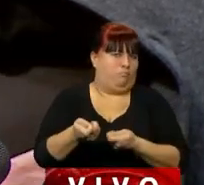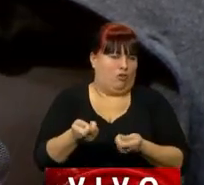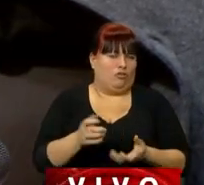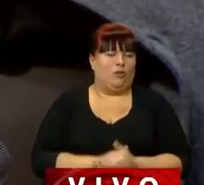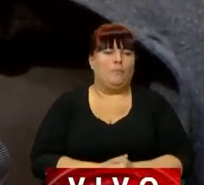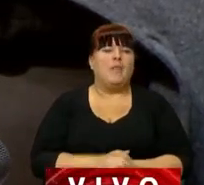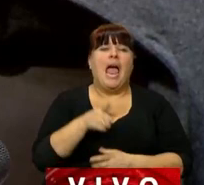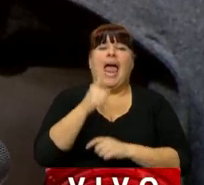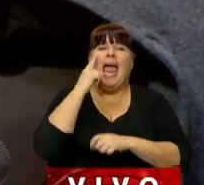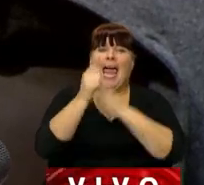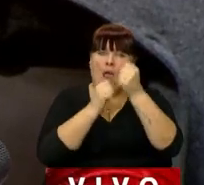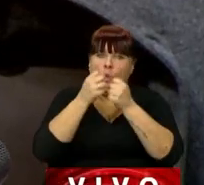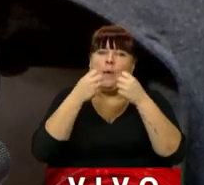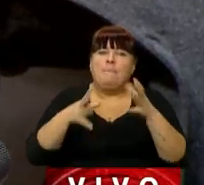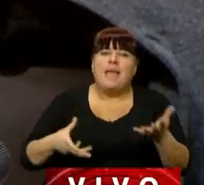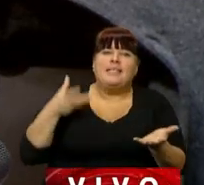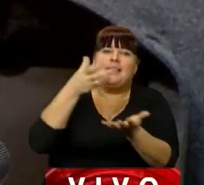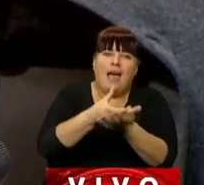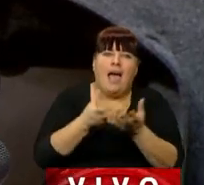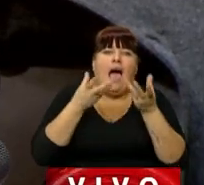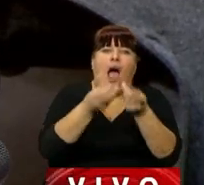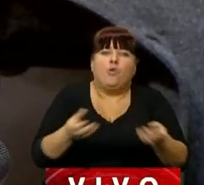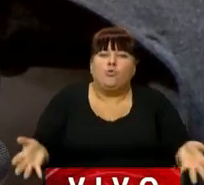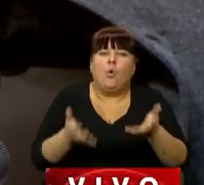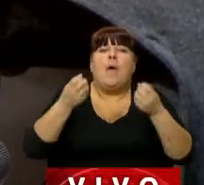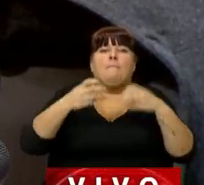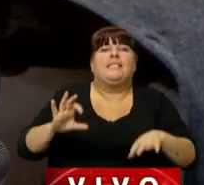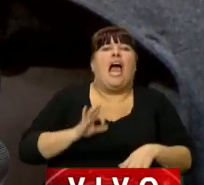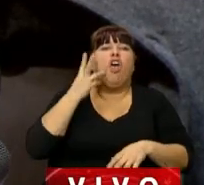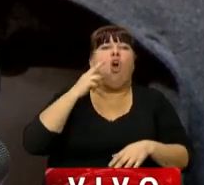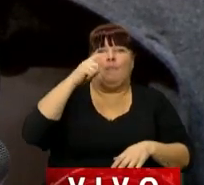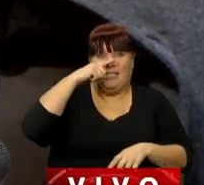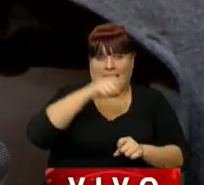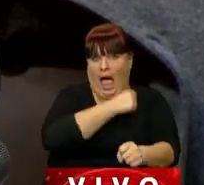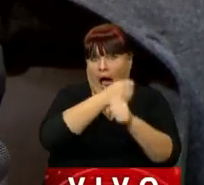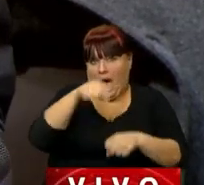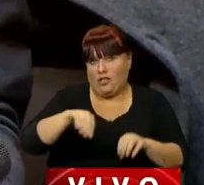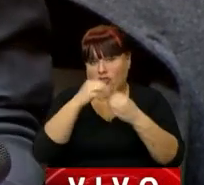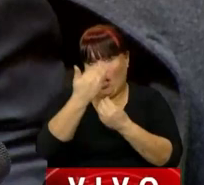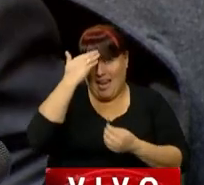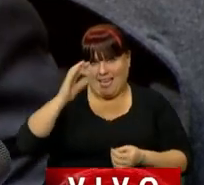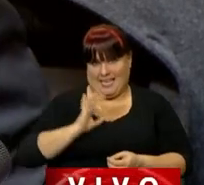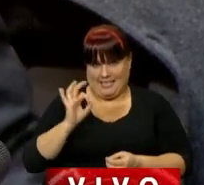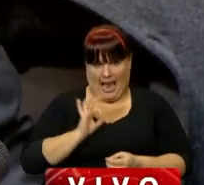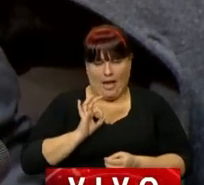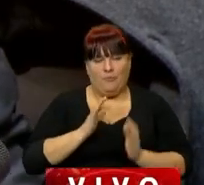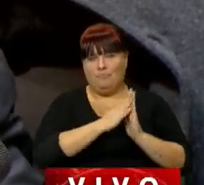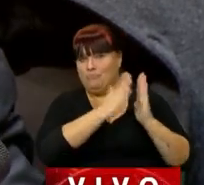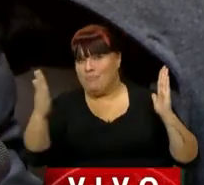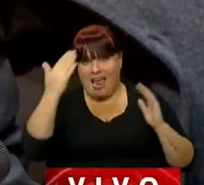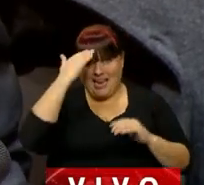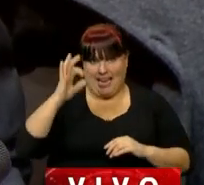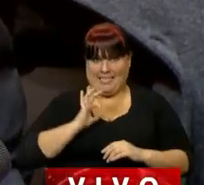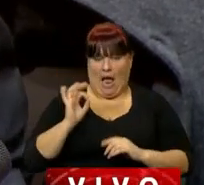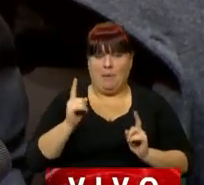Ahora, esta industria empezó a tener incentivos a partir del año 2007 y ya lleva 15 años. En esos 15 años,